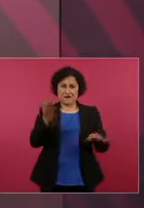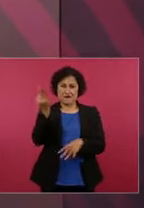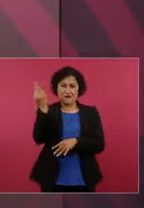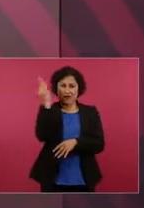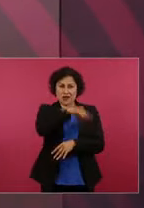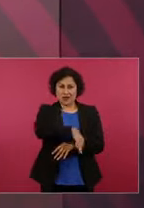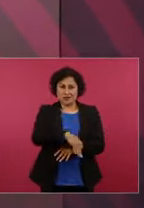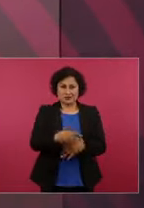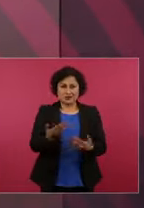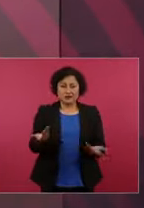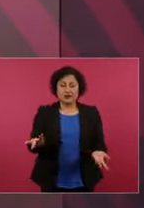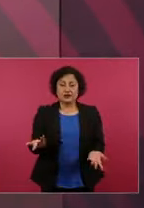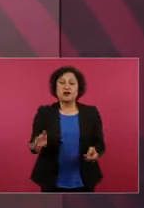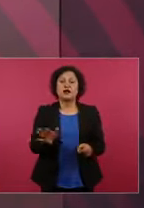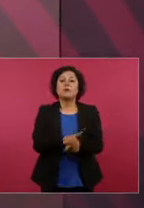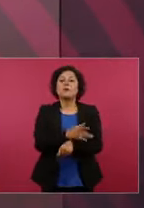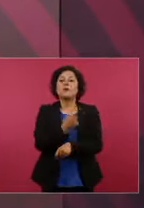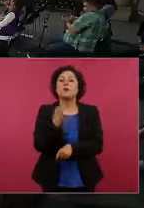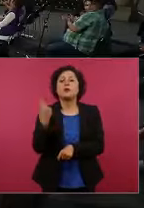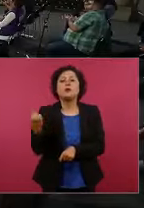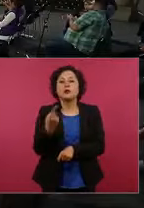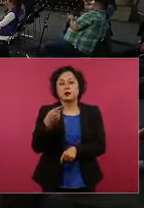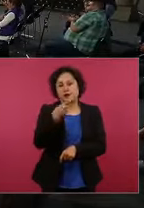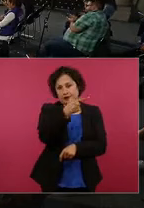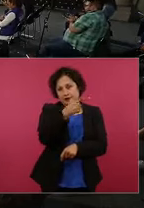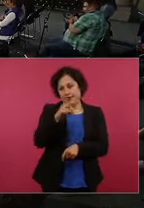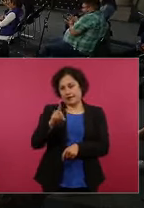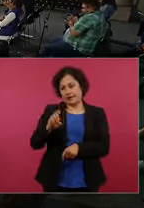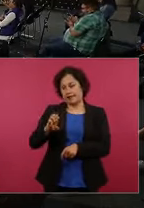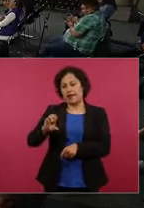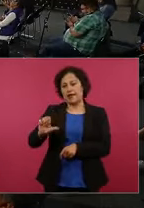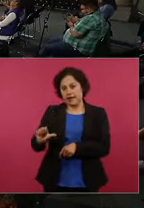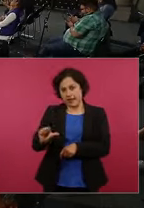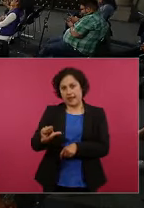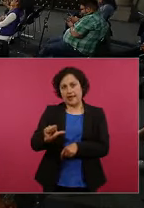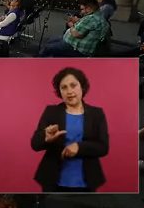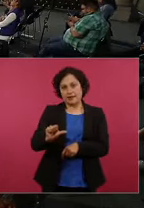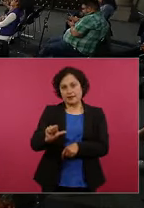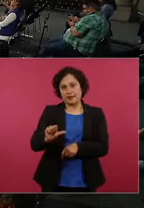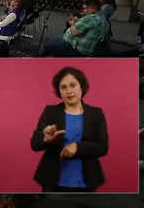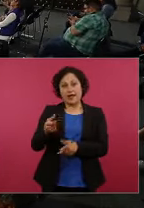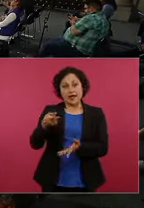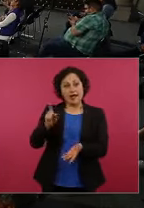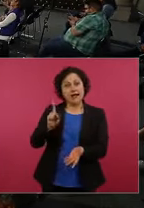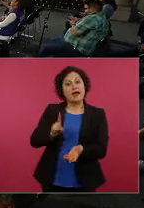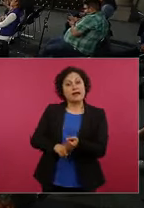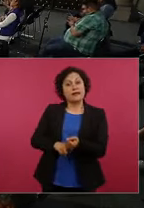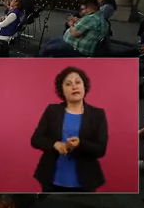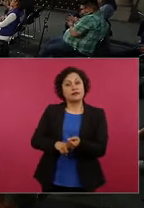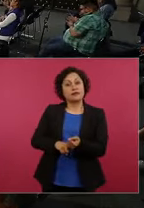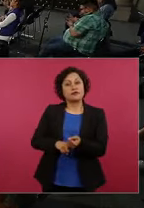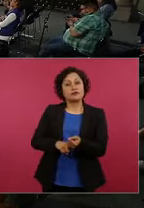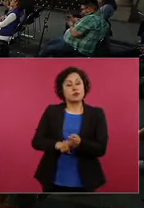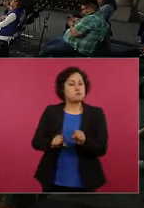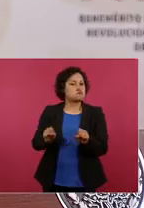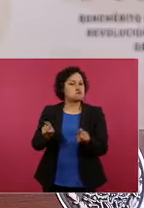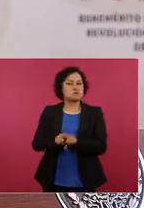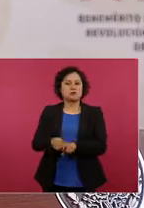porque los de la DEA, entre otras cosas, también son especialistas en fabricar